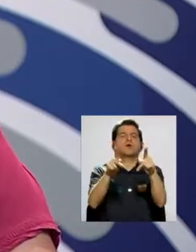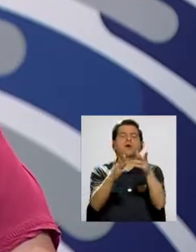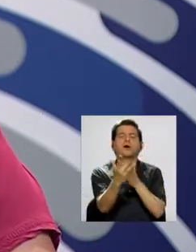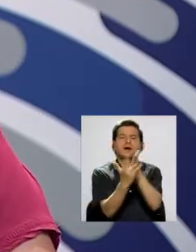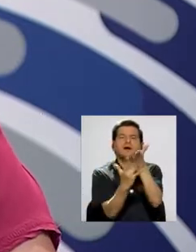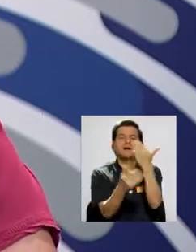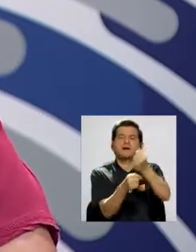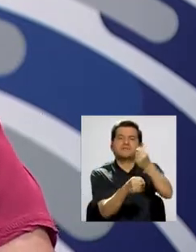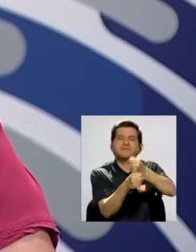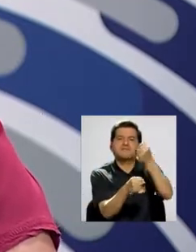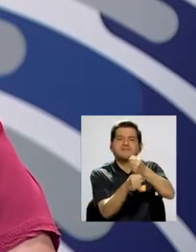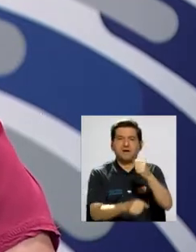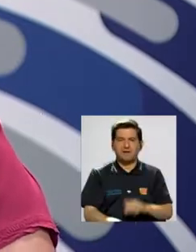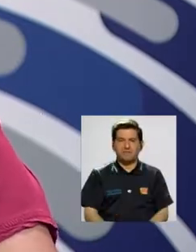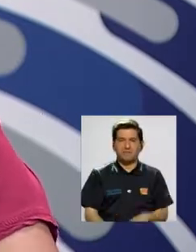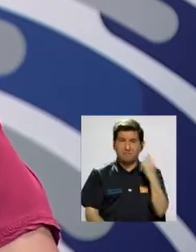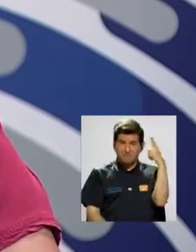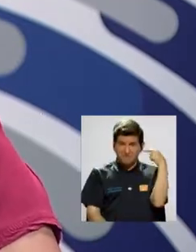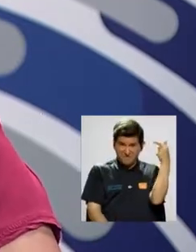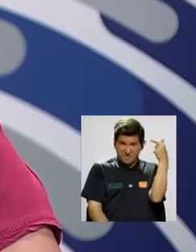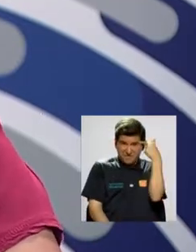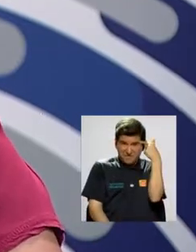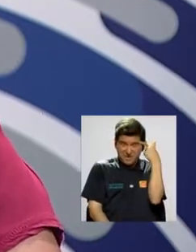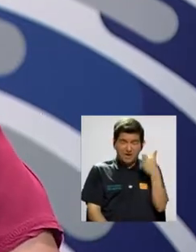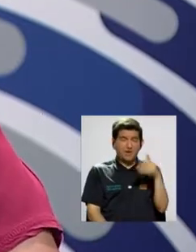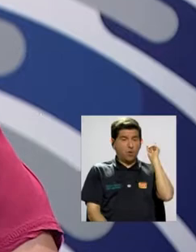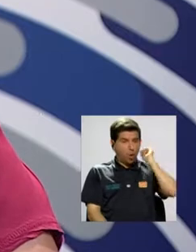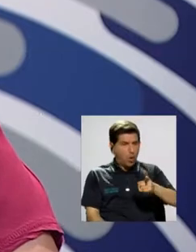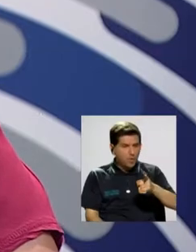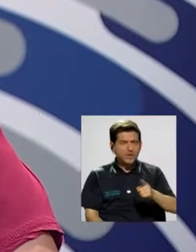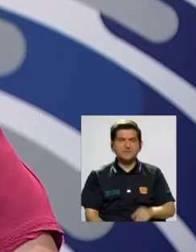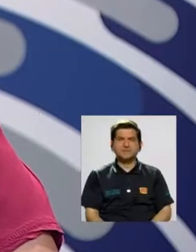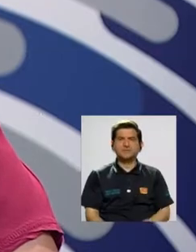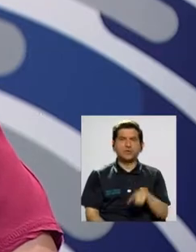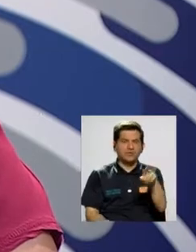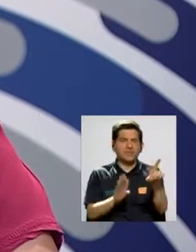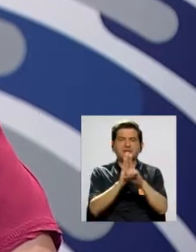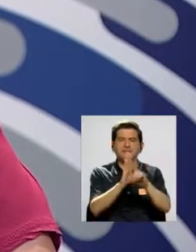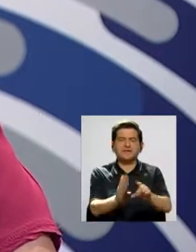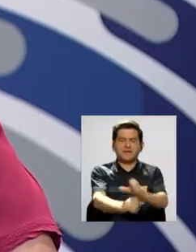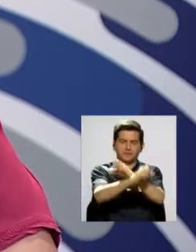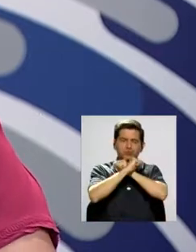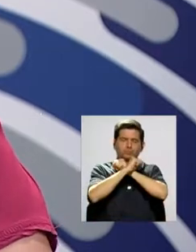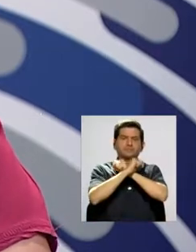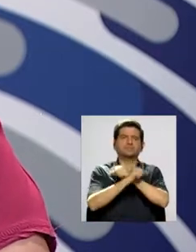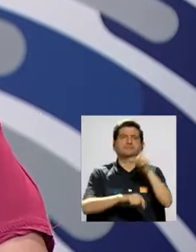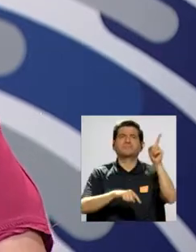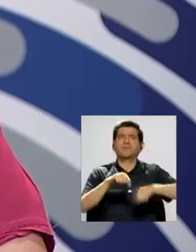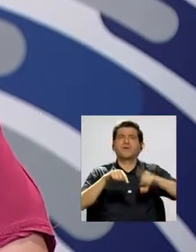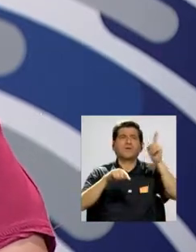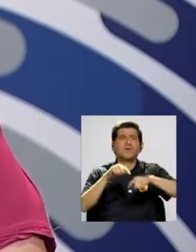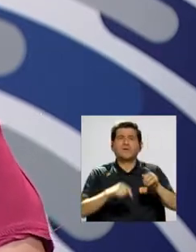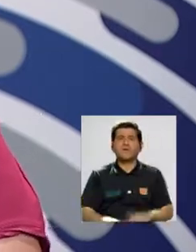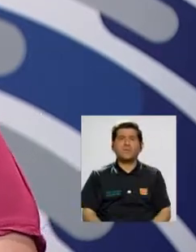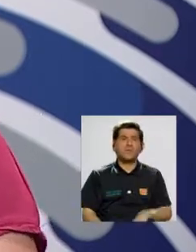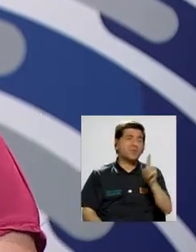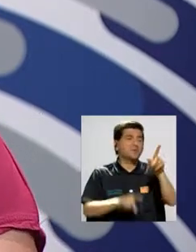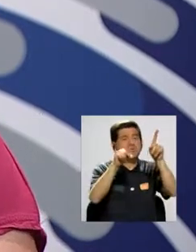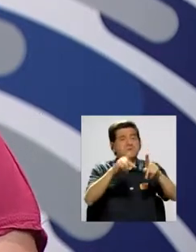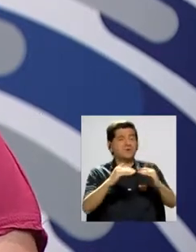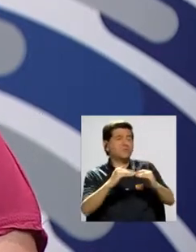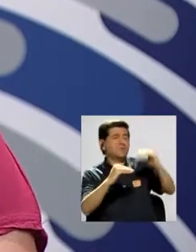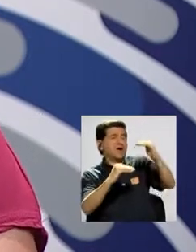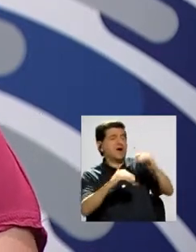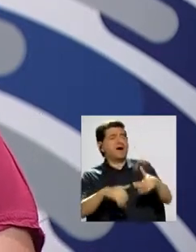acceder a empleo, porque el Estado tiene la obligación de garantizar esos derechos. Entonces no podemos exaltar a una persona que